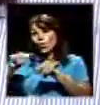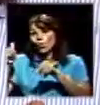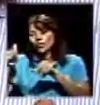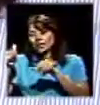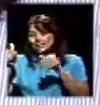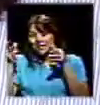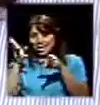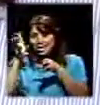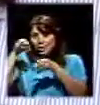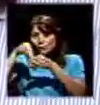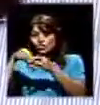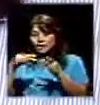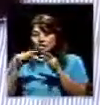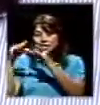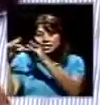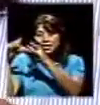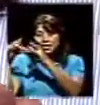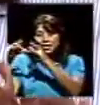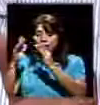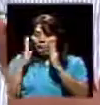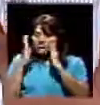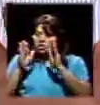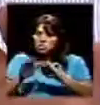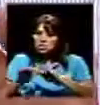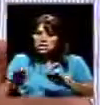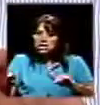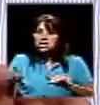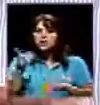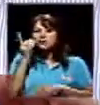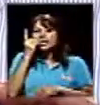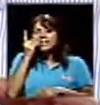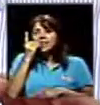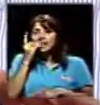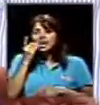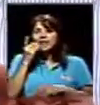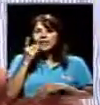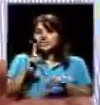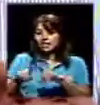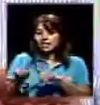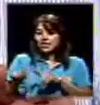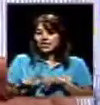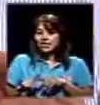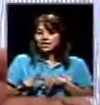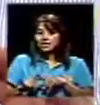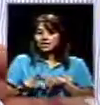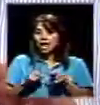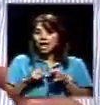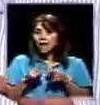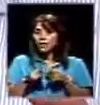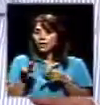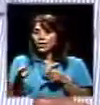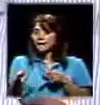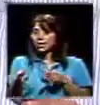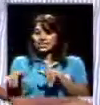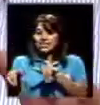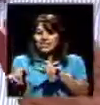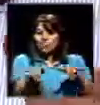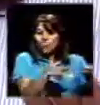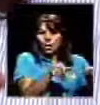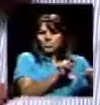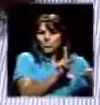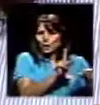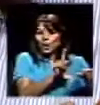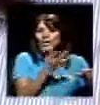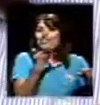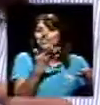pediatría, ginecología, odontología. Ah, bueno, pero entonces ya estas no son iguales, aportan algo más.